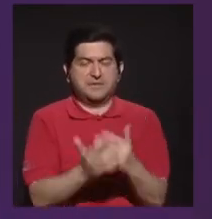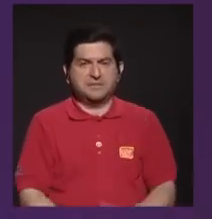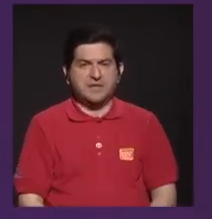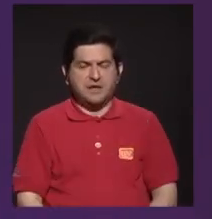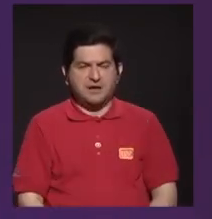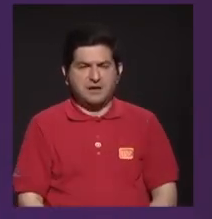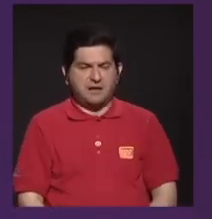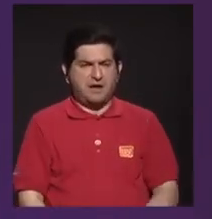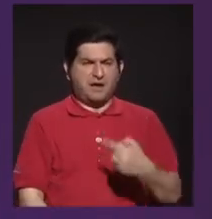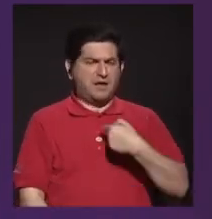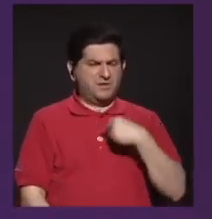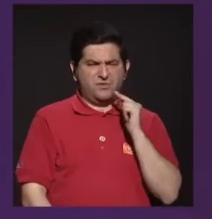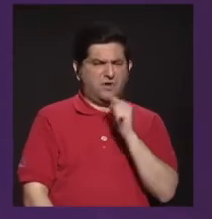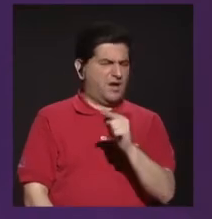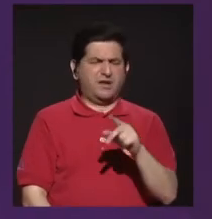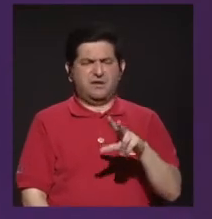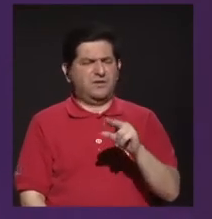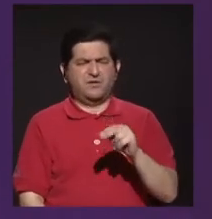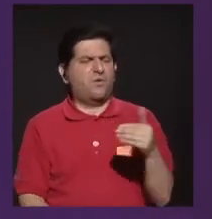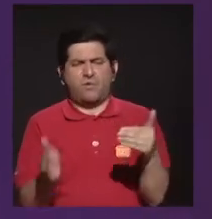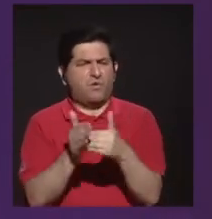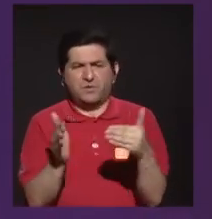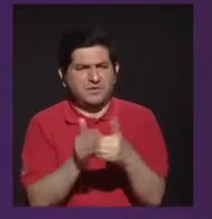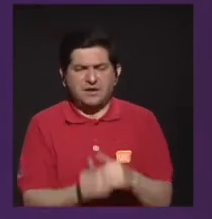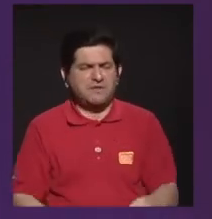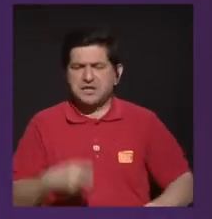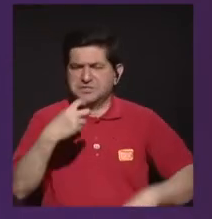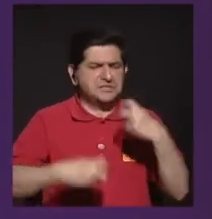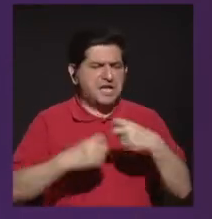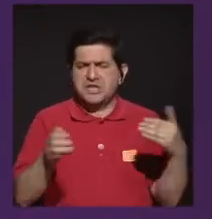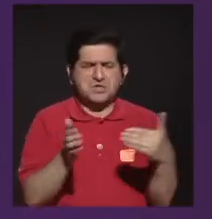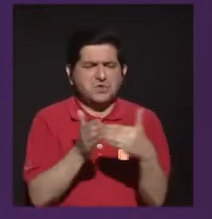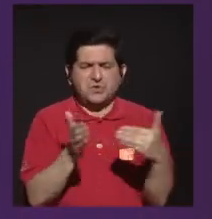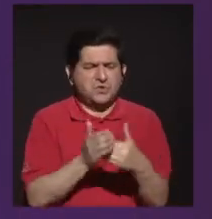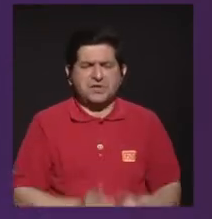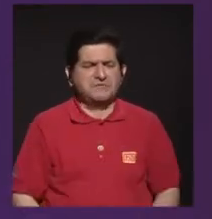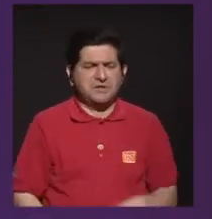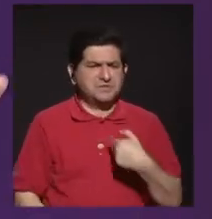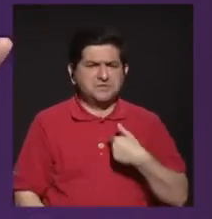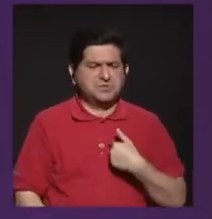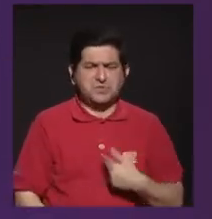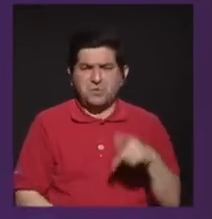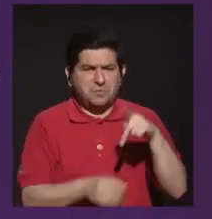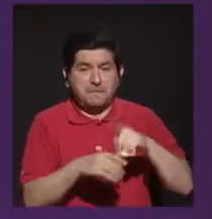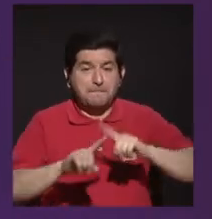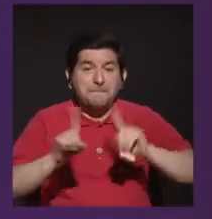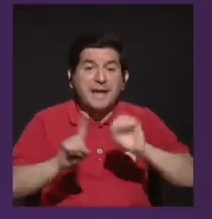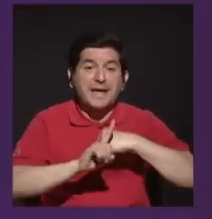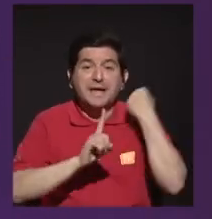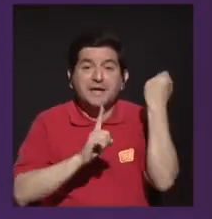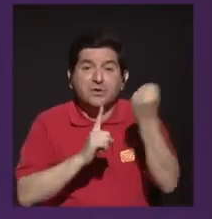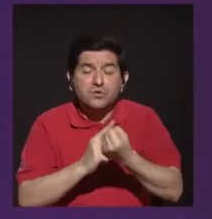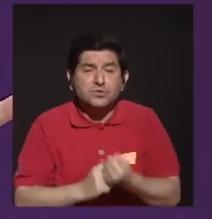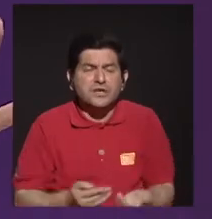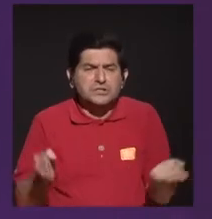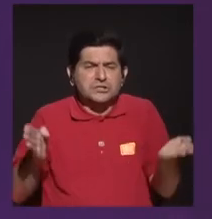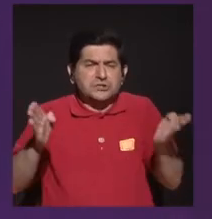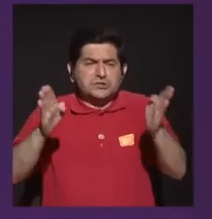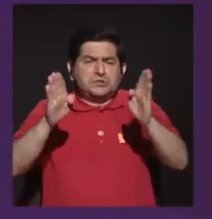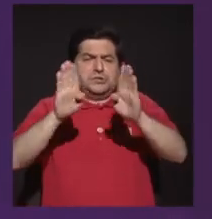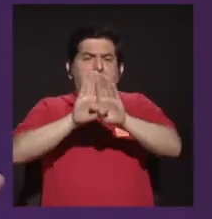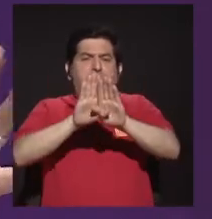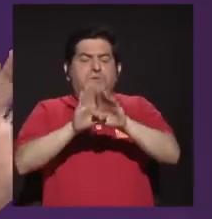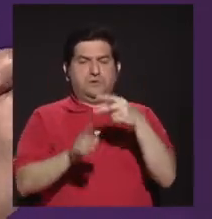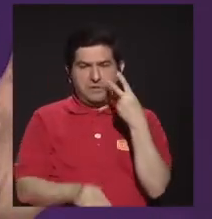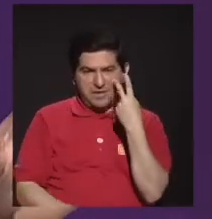ya esto no fue para mí, yo no voy a cometer un delito más y demás, no me voy a volver a involucrar para esto. pero la sociedad está cada vez más cerrada porque son, ellas